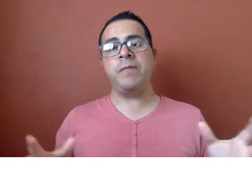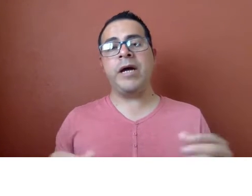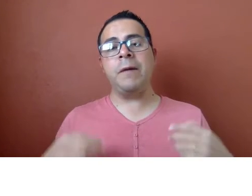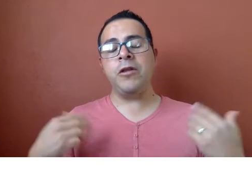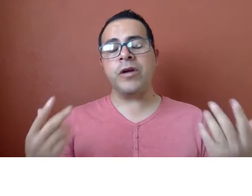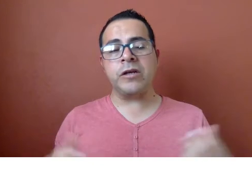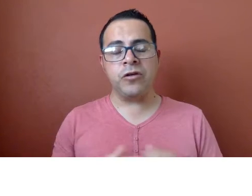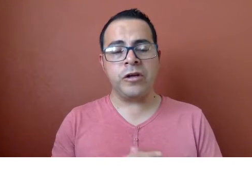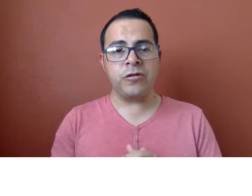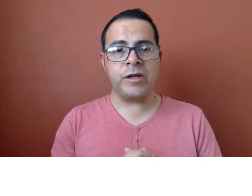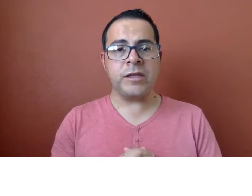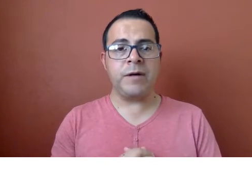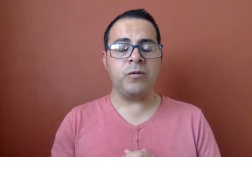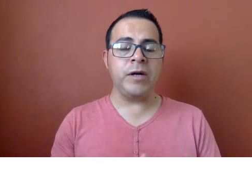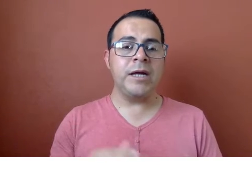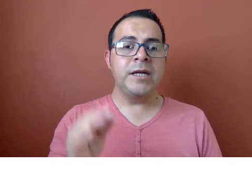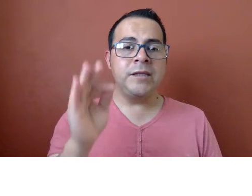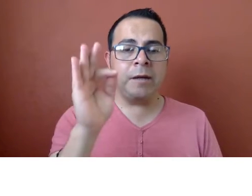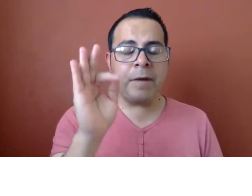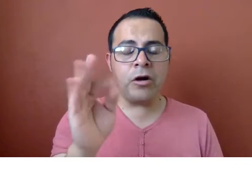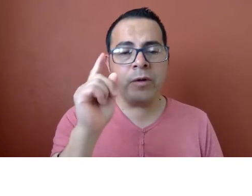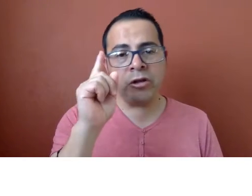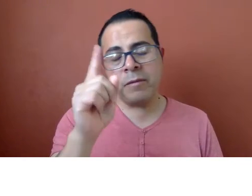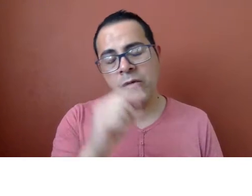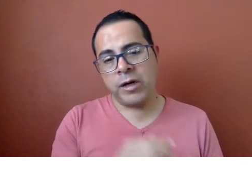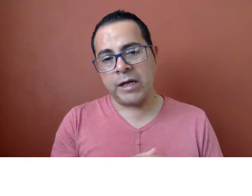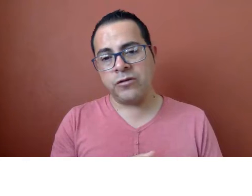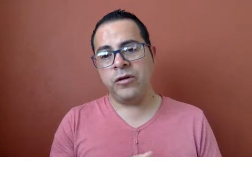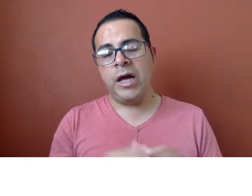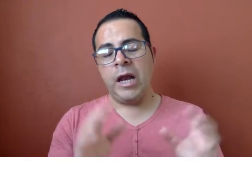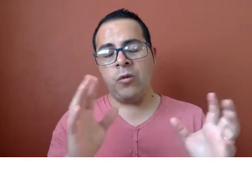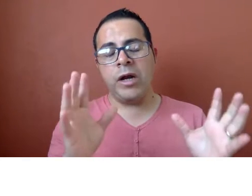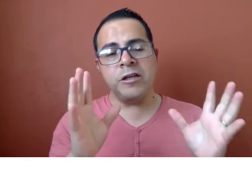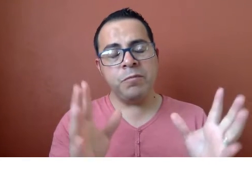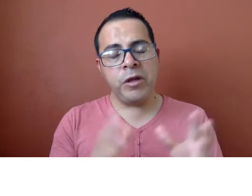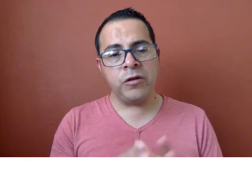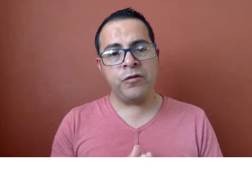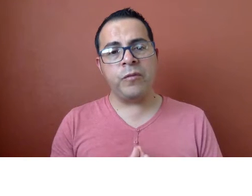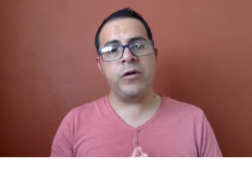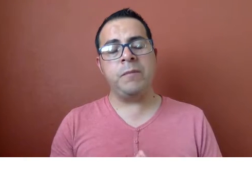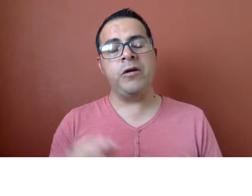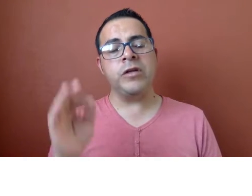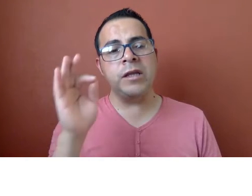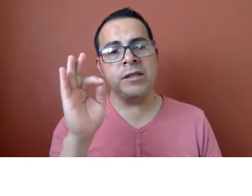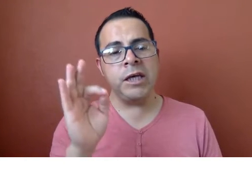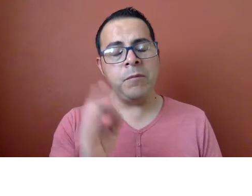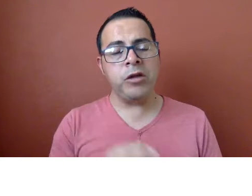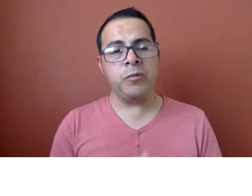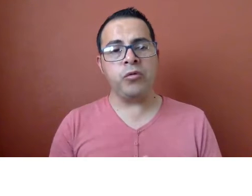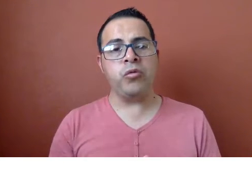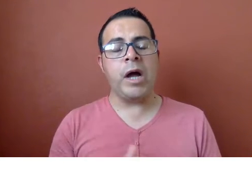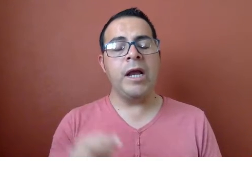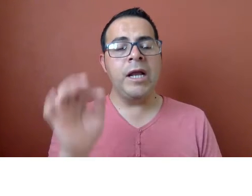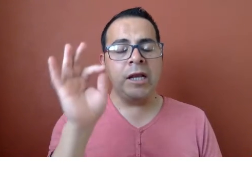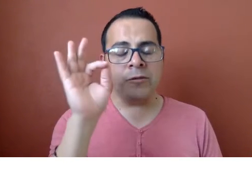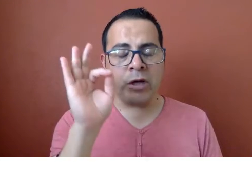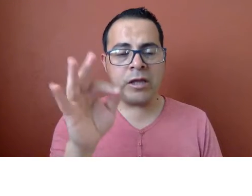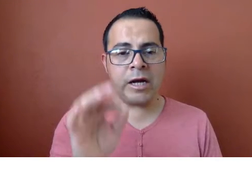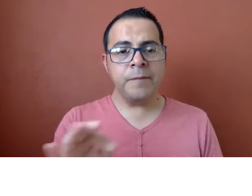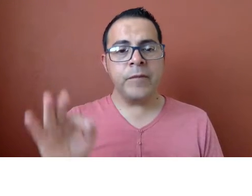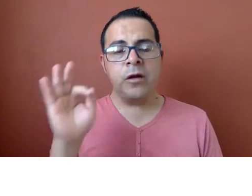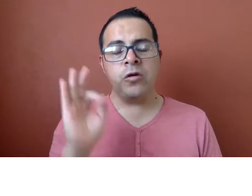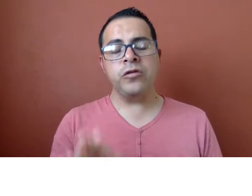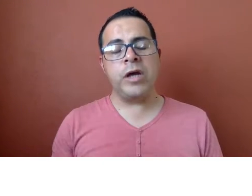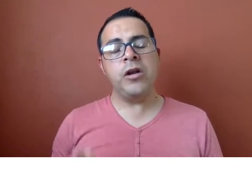se afirma que ha habido reacciones con esta vacuna. Sin embargo, voy a tomar un caso al cual les pido de favor, amigos, le den seguimiento puntual. Les